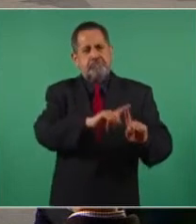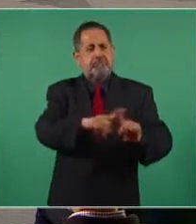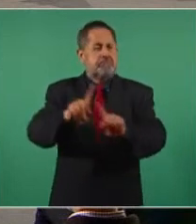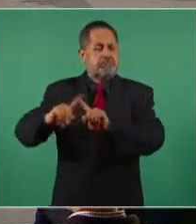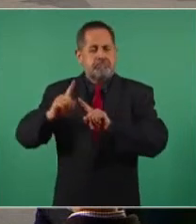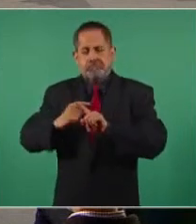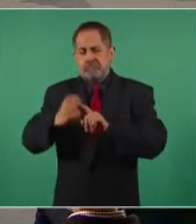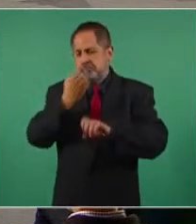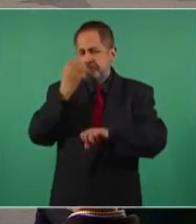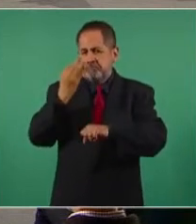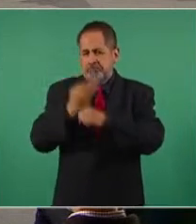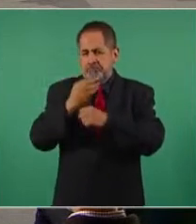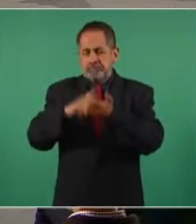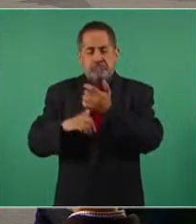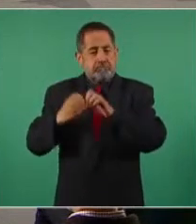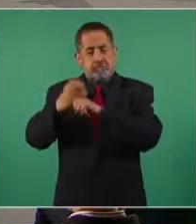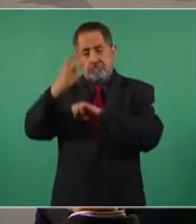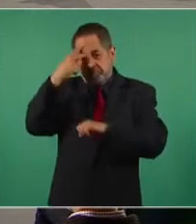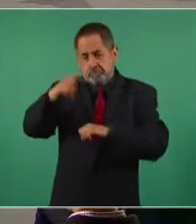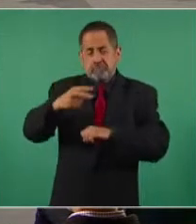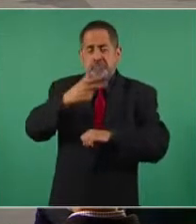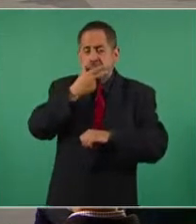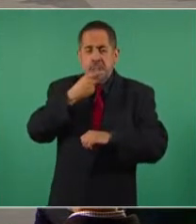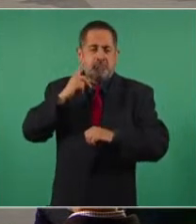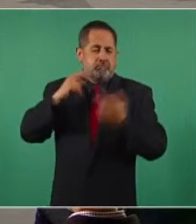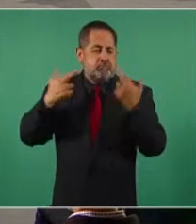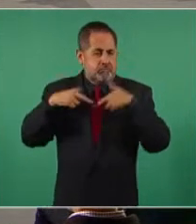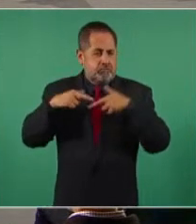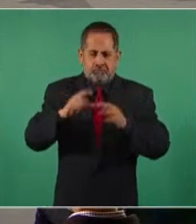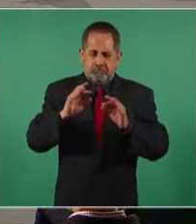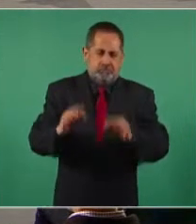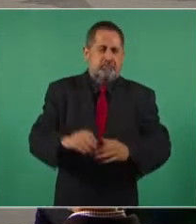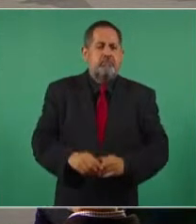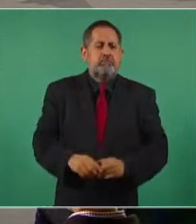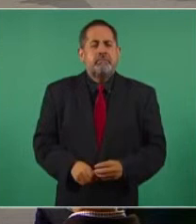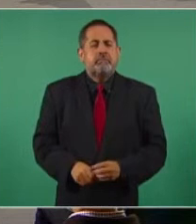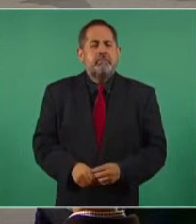del estado de mexico maestras y maestros